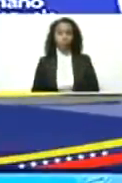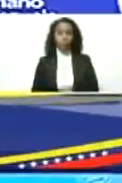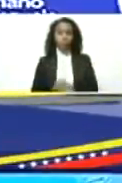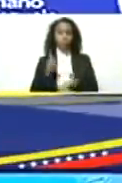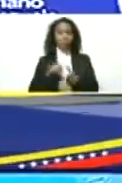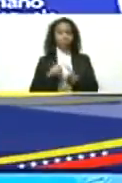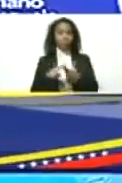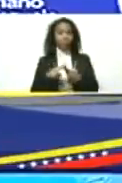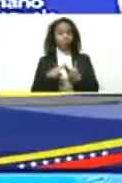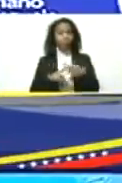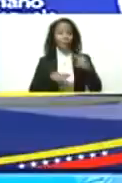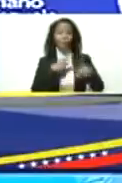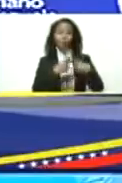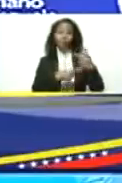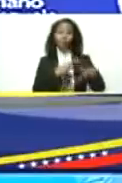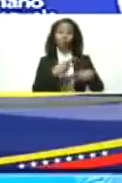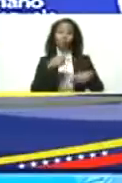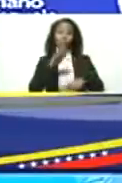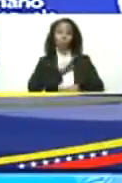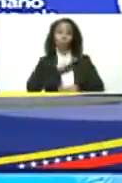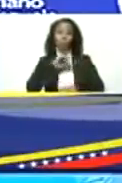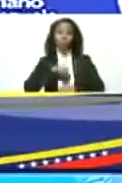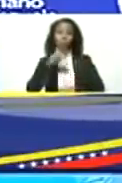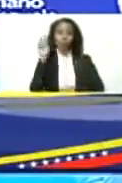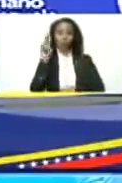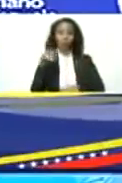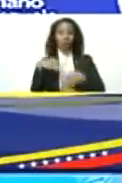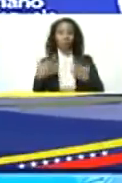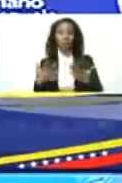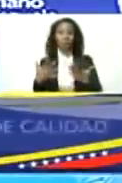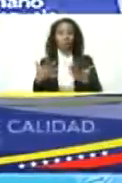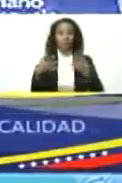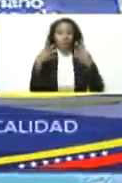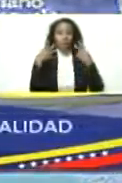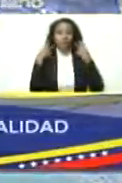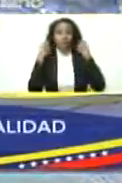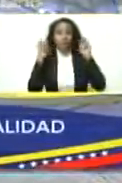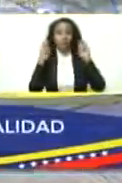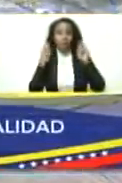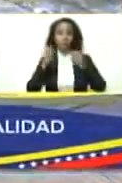Entonces lo que se produce en Venezuela es calidad,